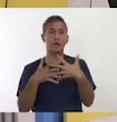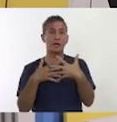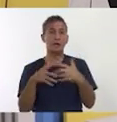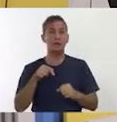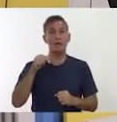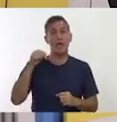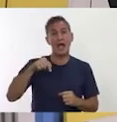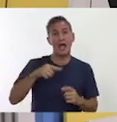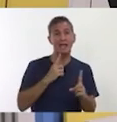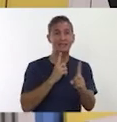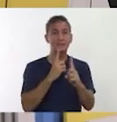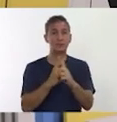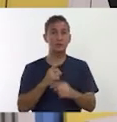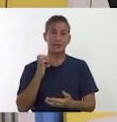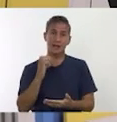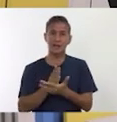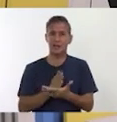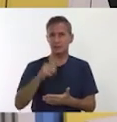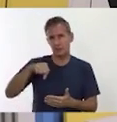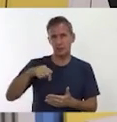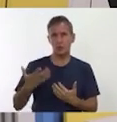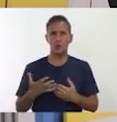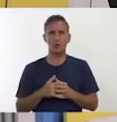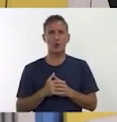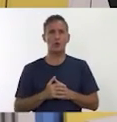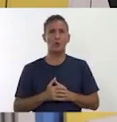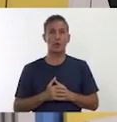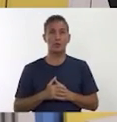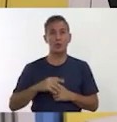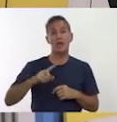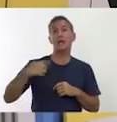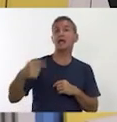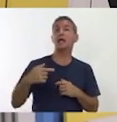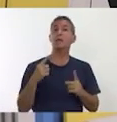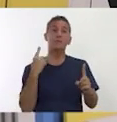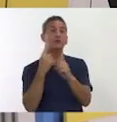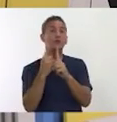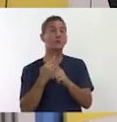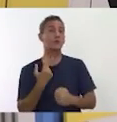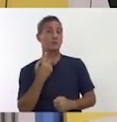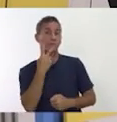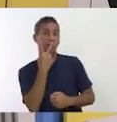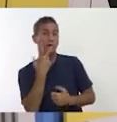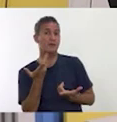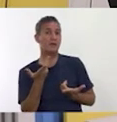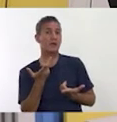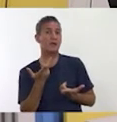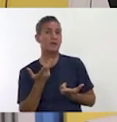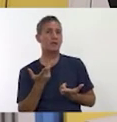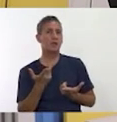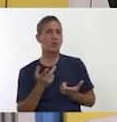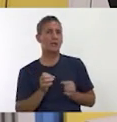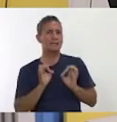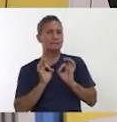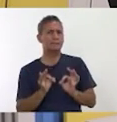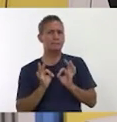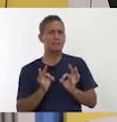encuentro de la clase de hoy. En el próximo encuentro vamos a darle